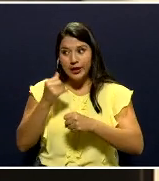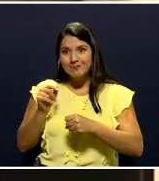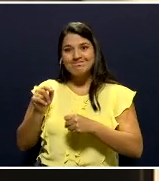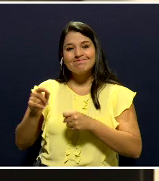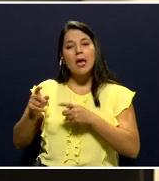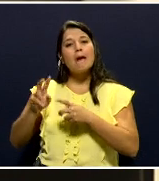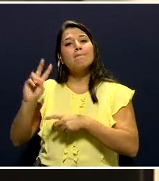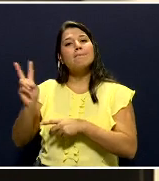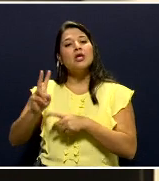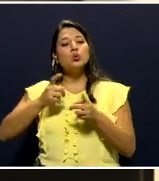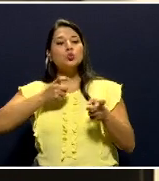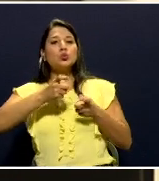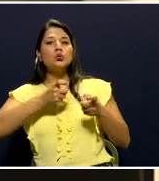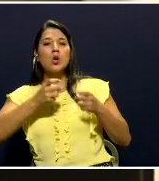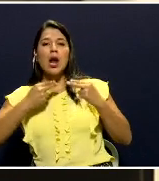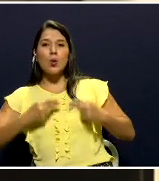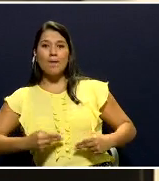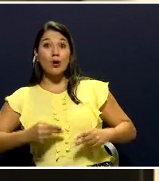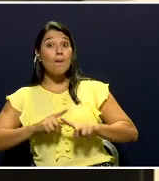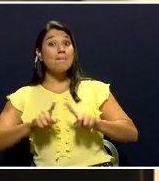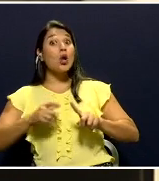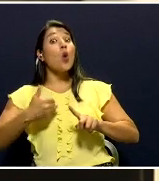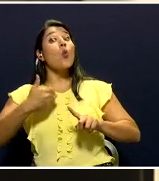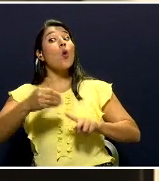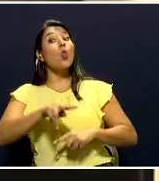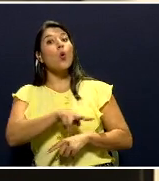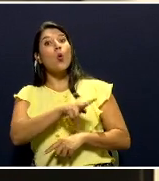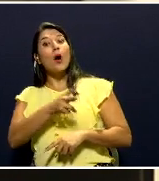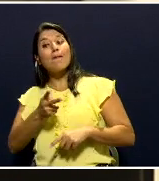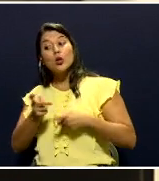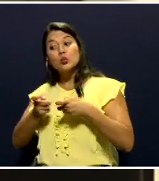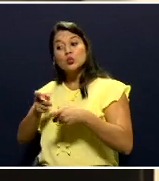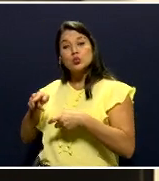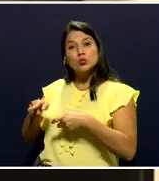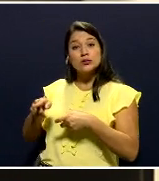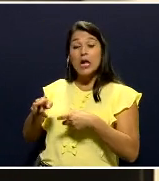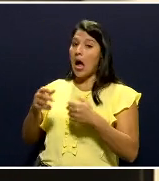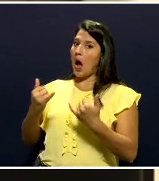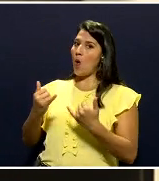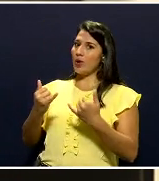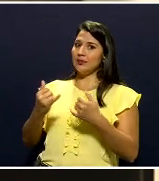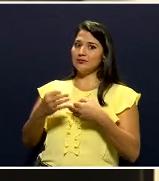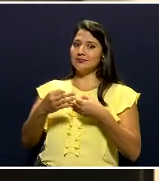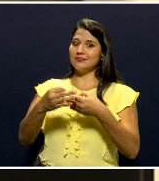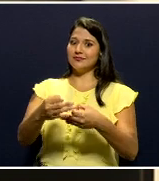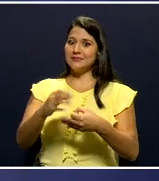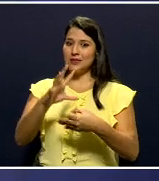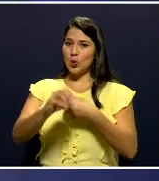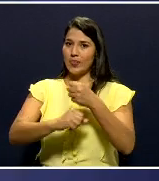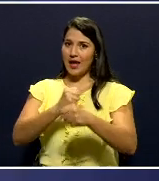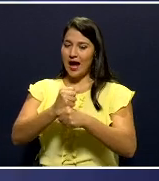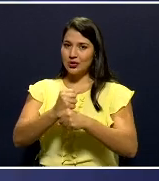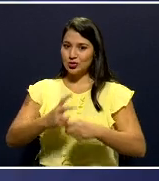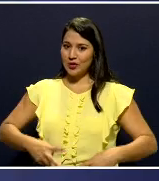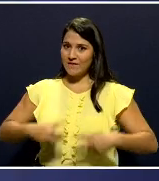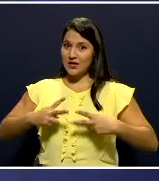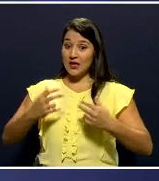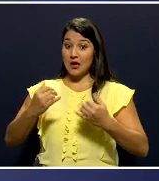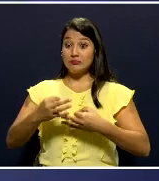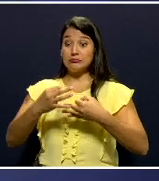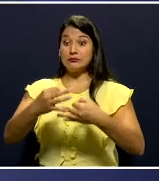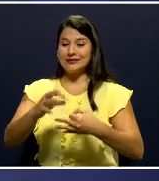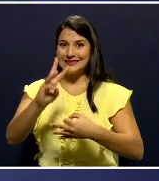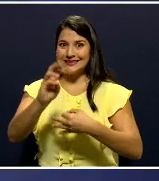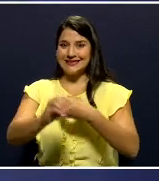la expectativa de vida y empezamos a vivir ya no 40 años, sino 50, sino 60 y en estos momentos, gracias a